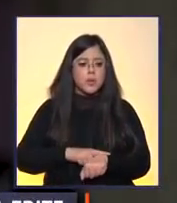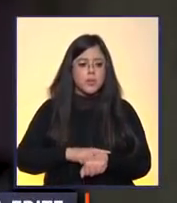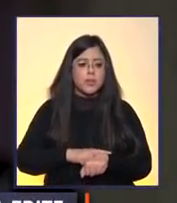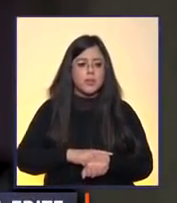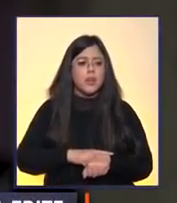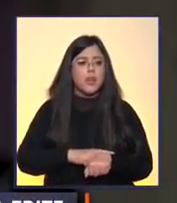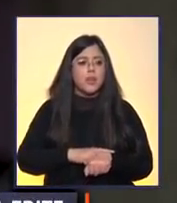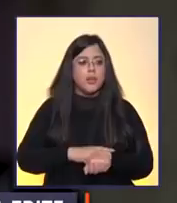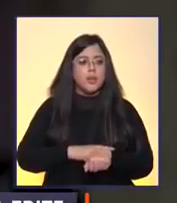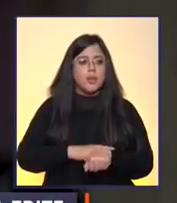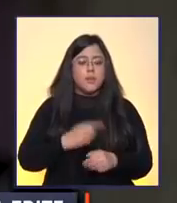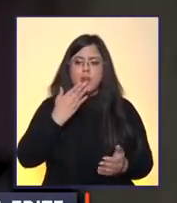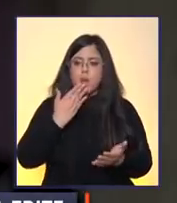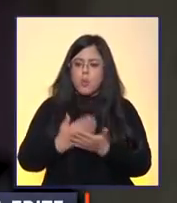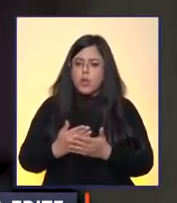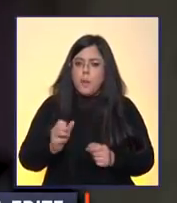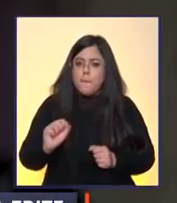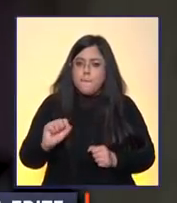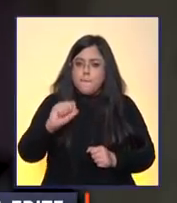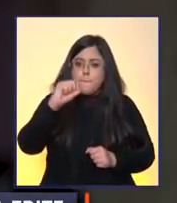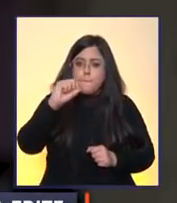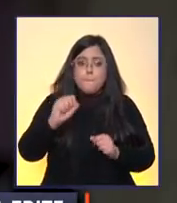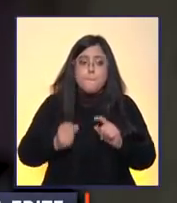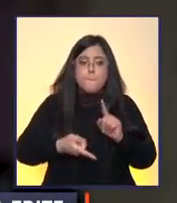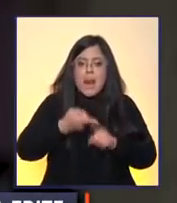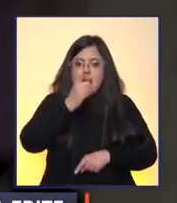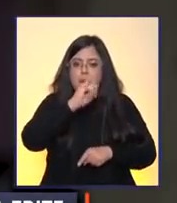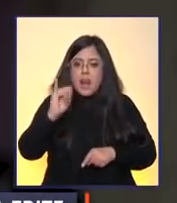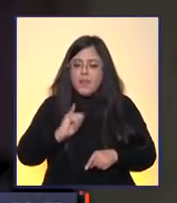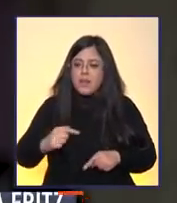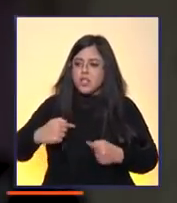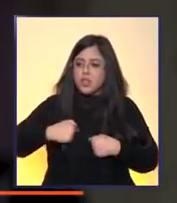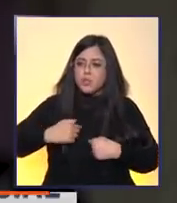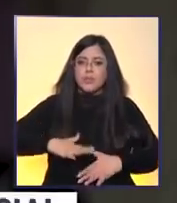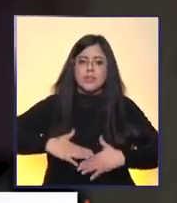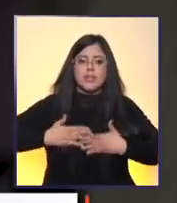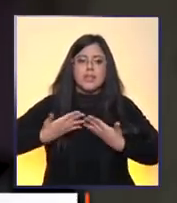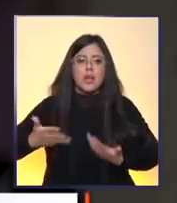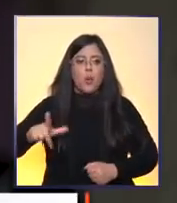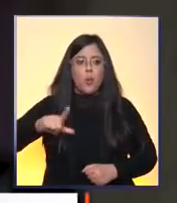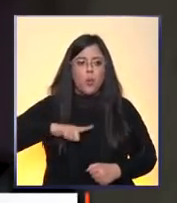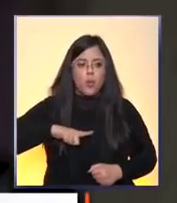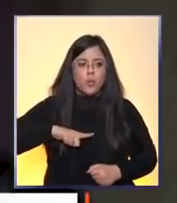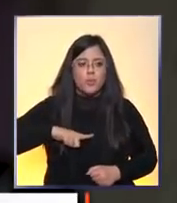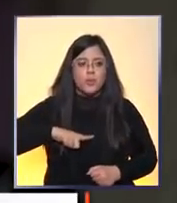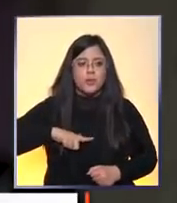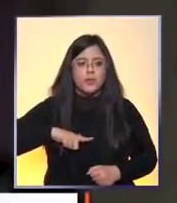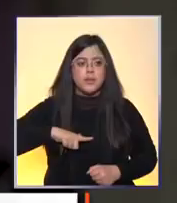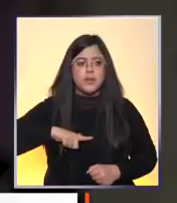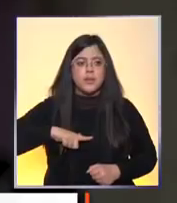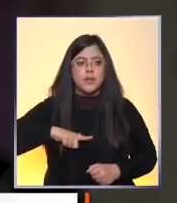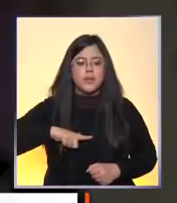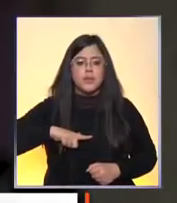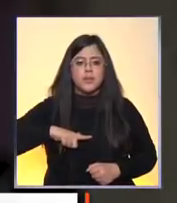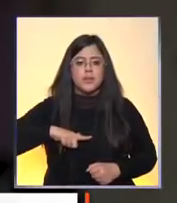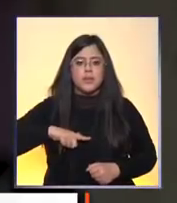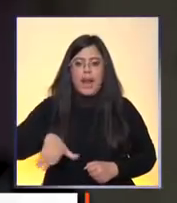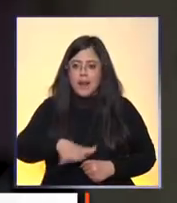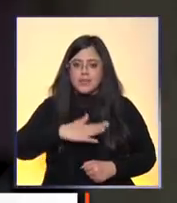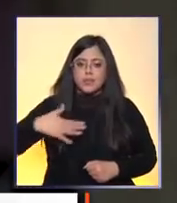cuando por primera vez me sentí culpable de que me pasara lo que me estaba pasando.